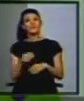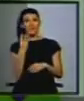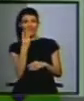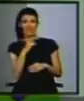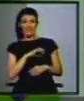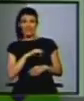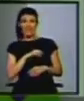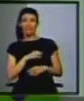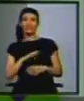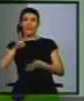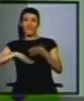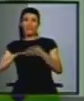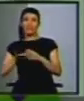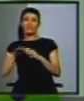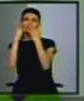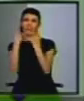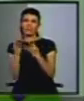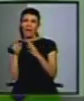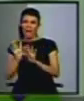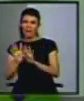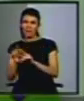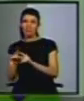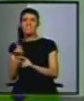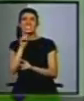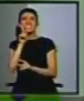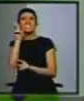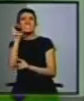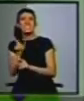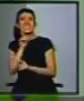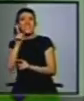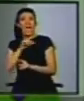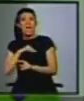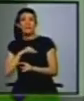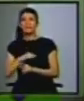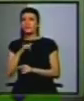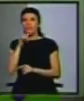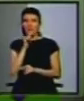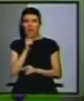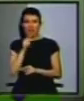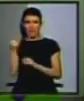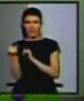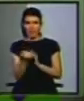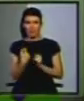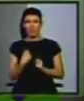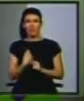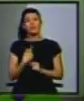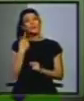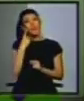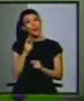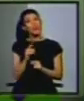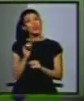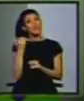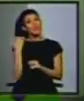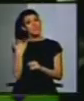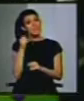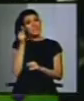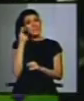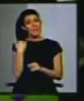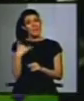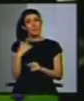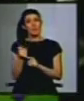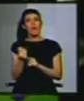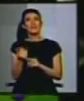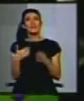Barcelona aún no han sido dadas a conocer. Eso sí, existe una claridad. Sus técnicas no las aprendieron en el viejo